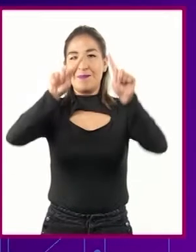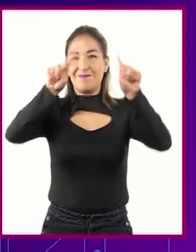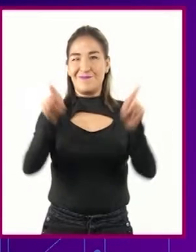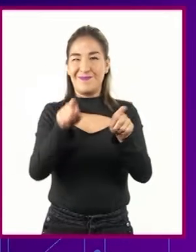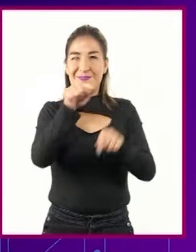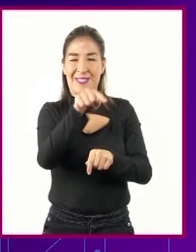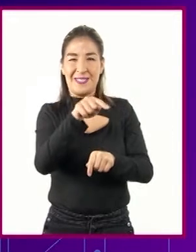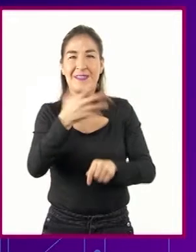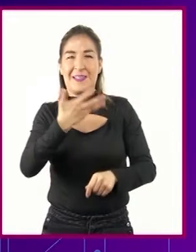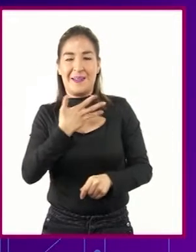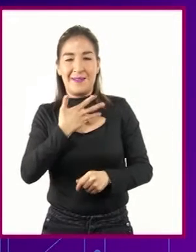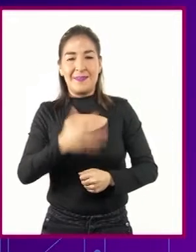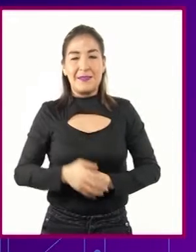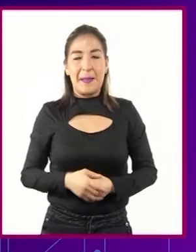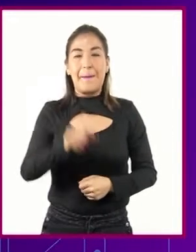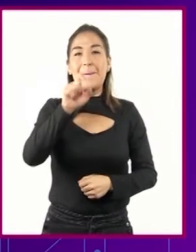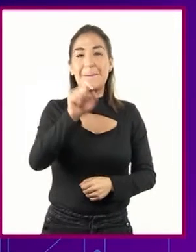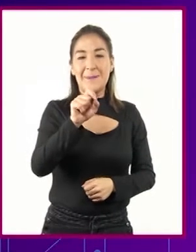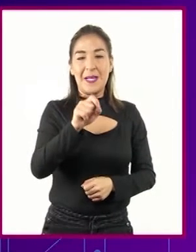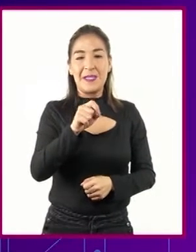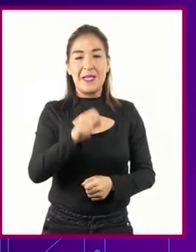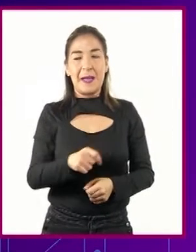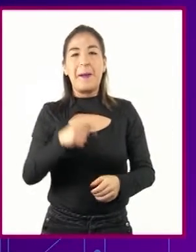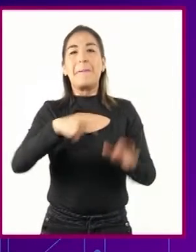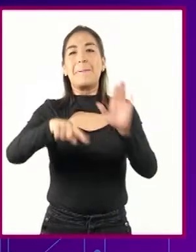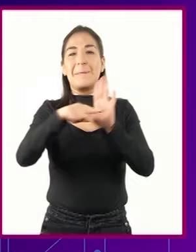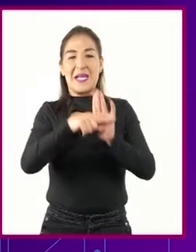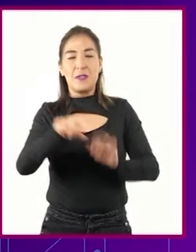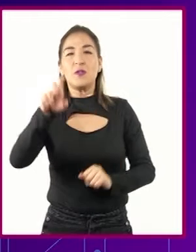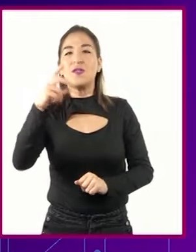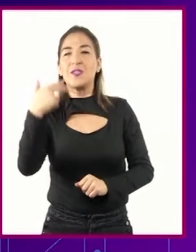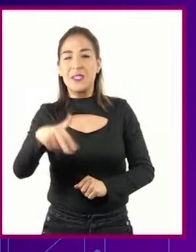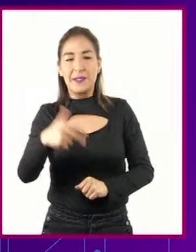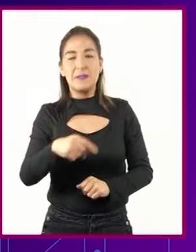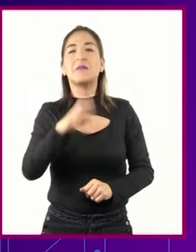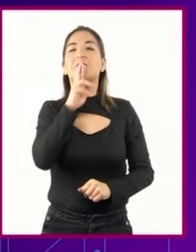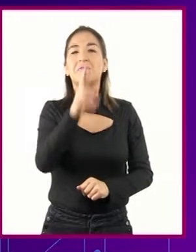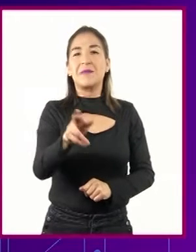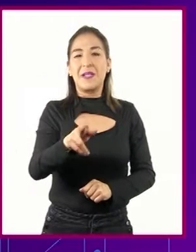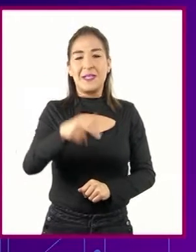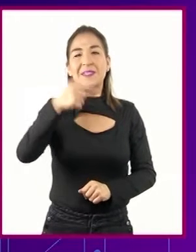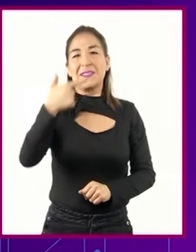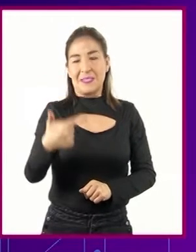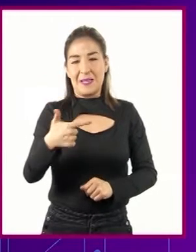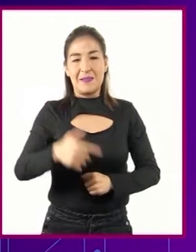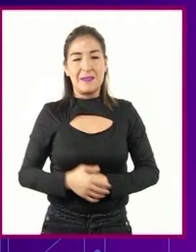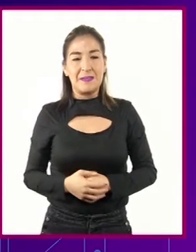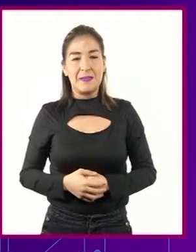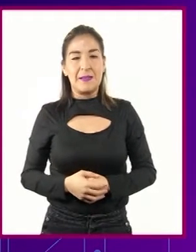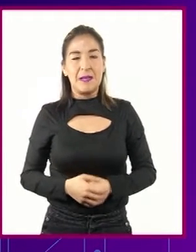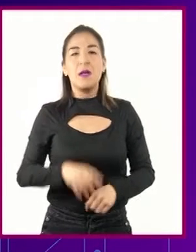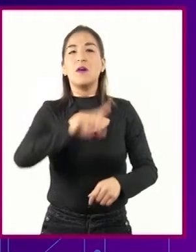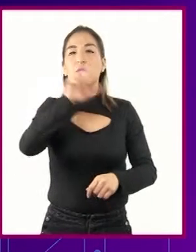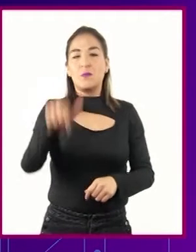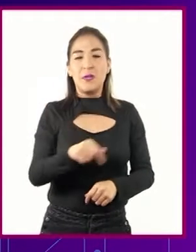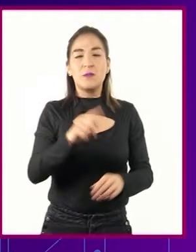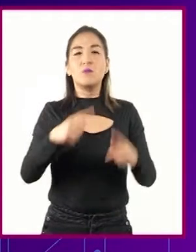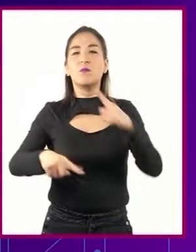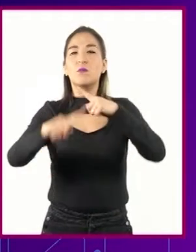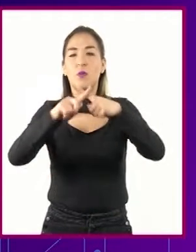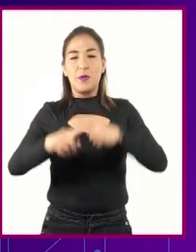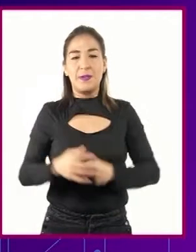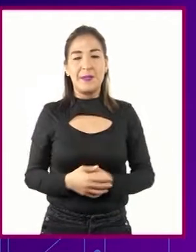del paréntesis 20 menos 13. El resultado es 7. Enseguida, la multiplicación que se obtiene, que